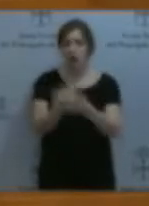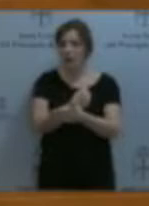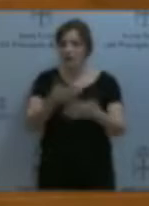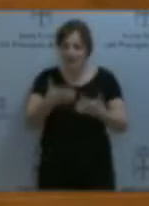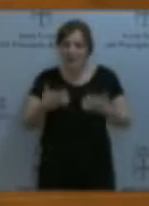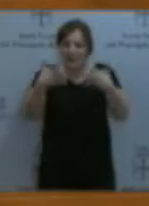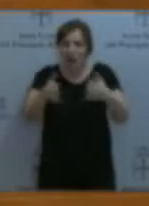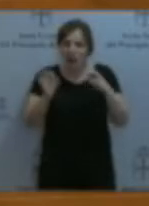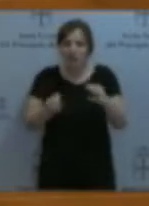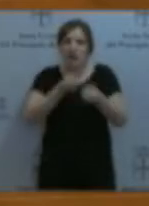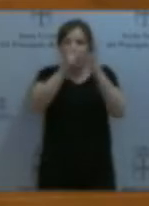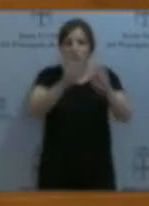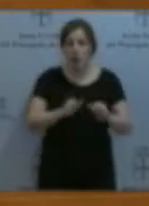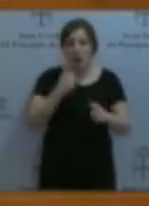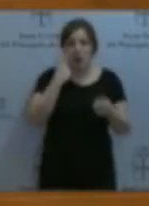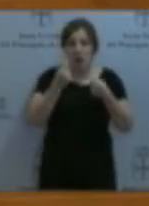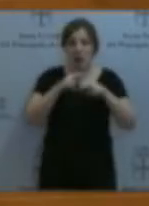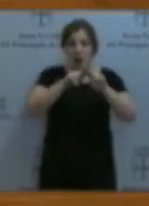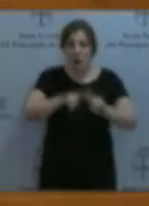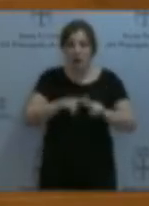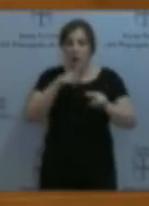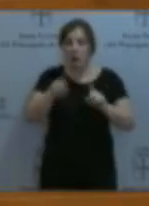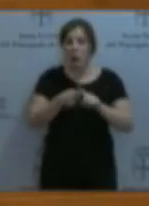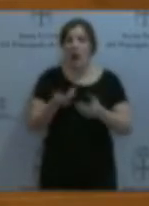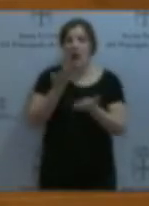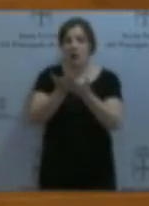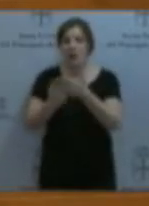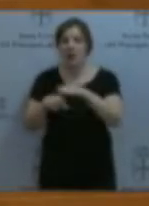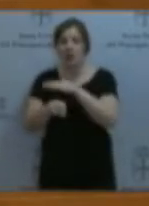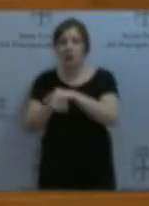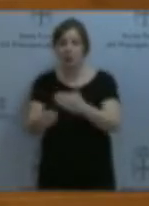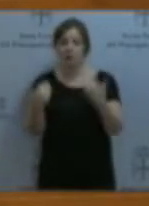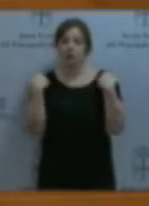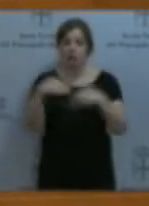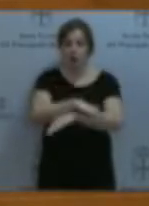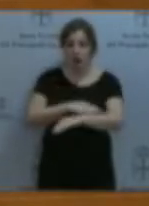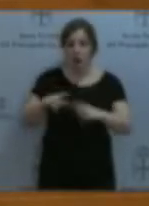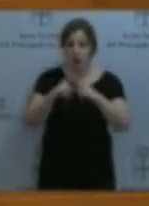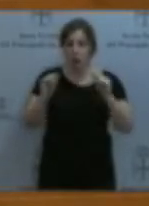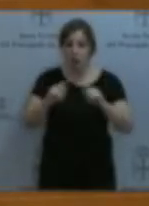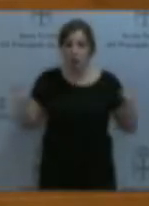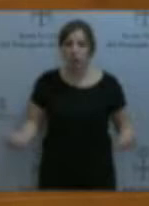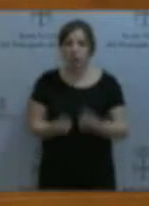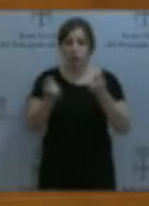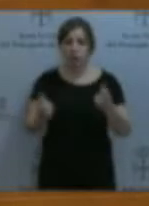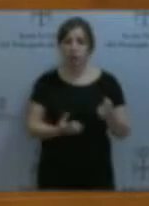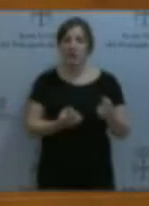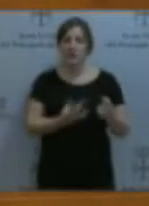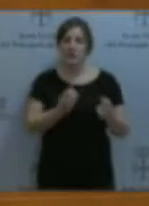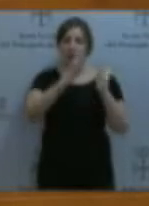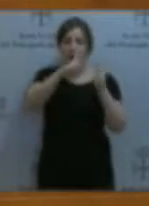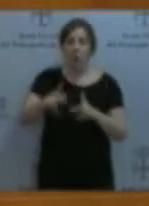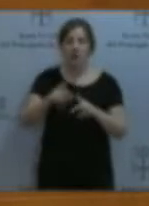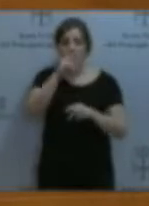literal del informe de auditoría sobre las encomiendas de gestión realizadas por el Gobierno asturiano, publicadas por la Sindicatura de Cuentas en el año